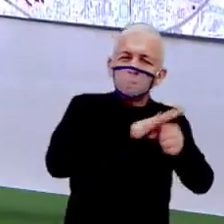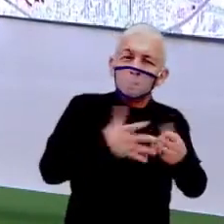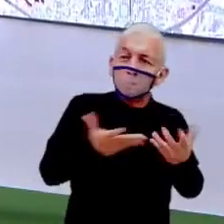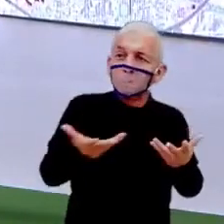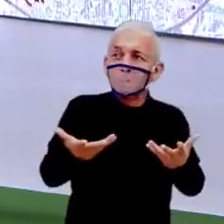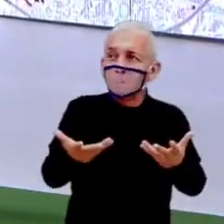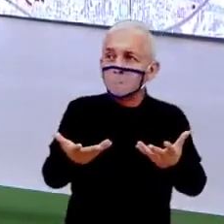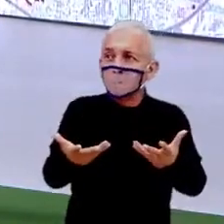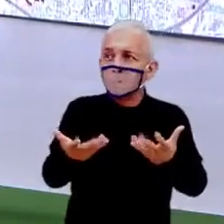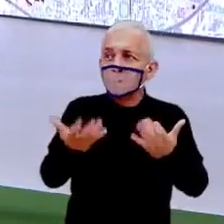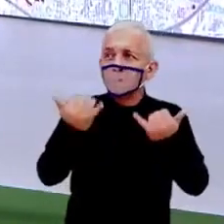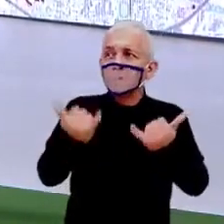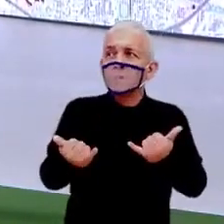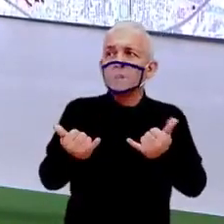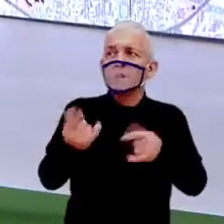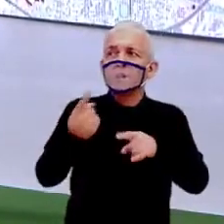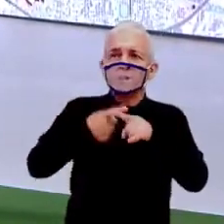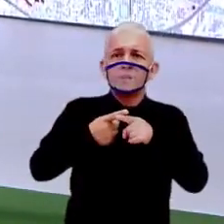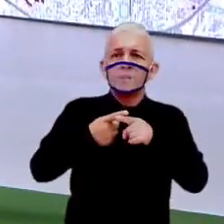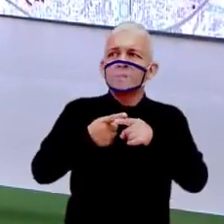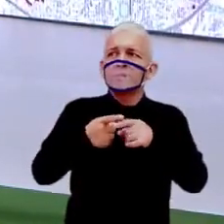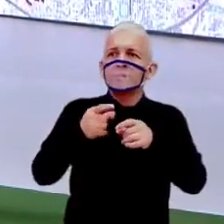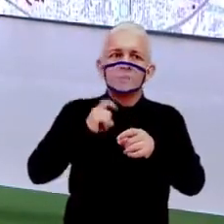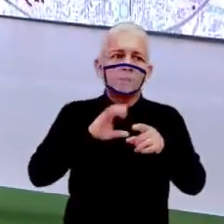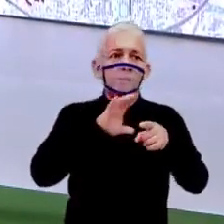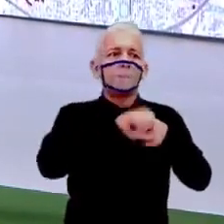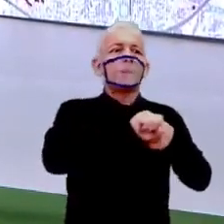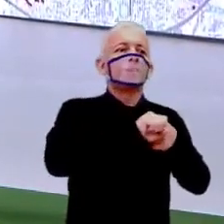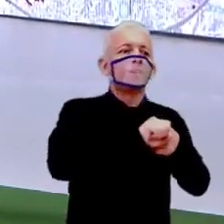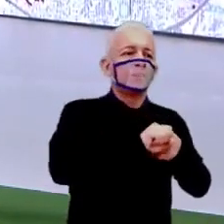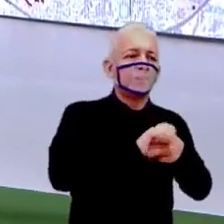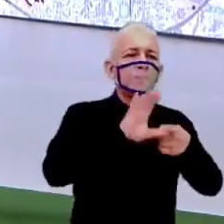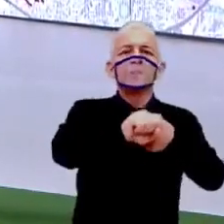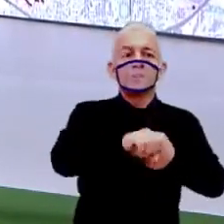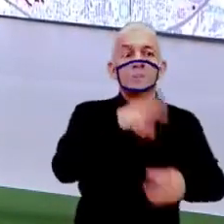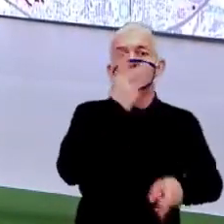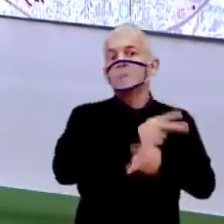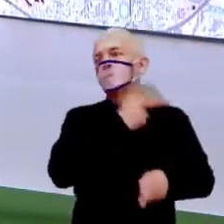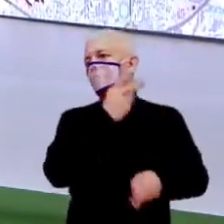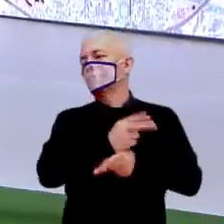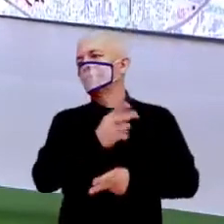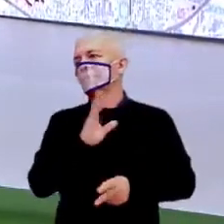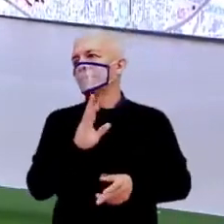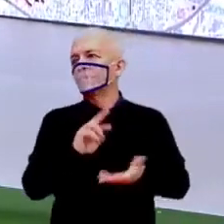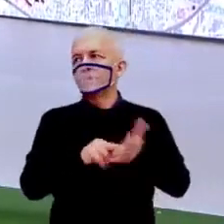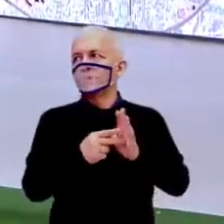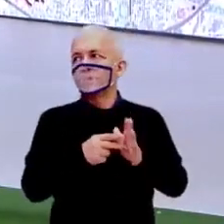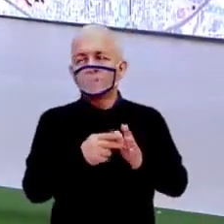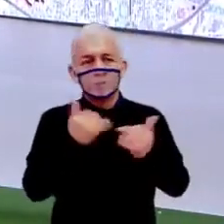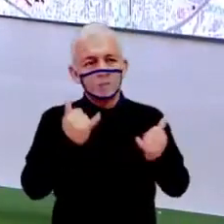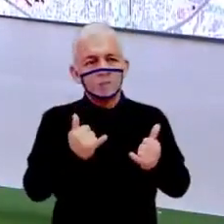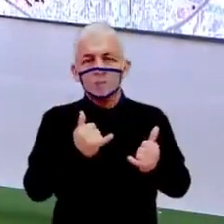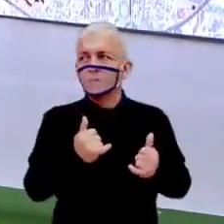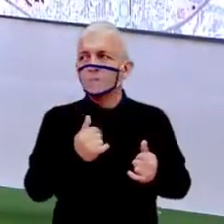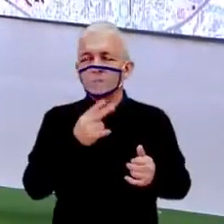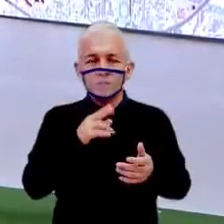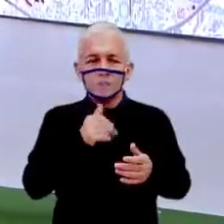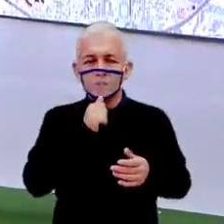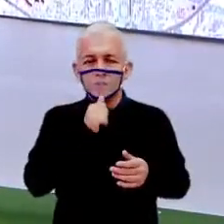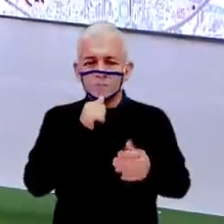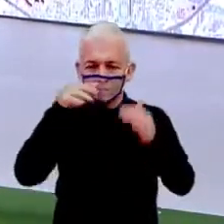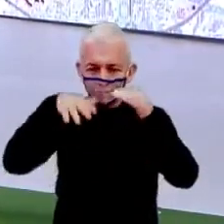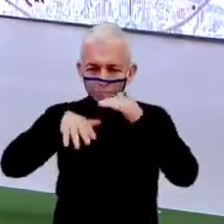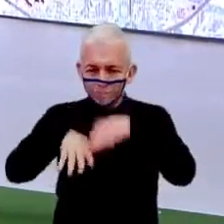fueron invasiones hace muchas décadas fueron catalogados de alto riesgo. Las intervenciones que estamos haciendo de canalizar